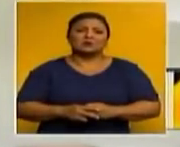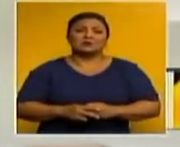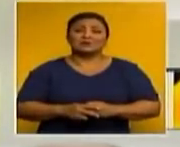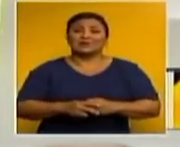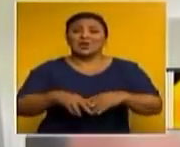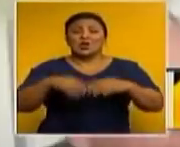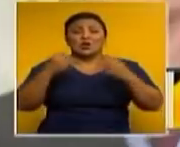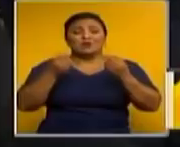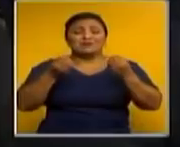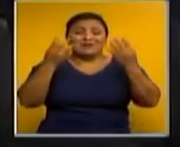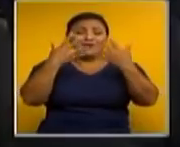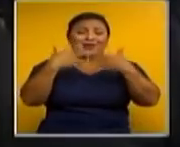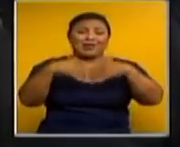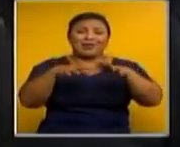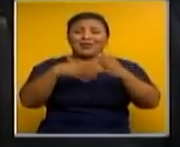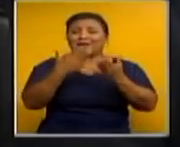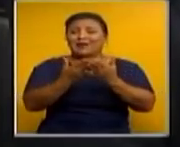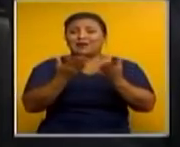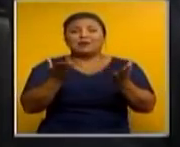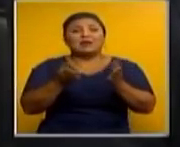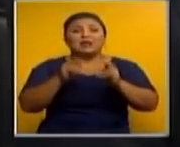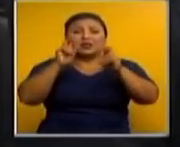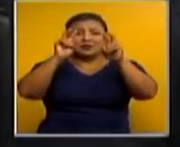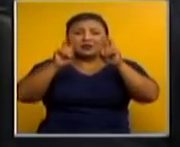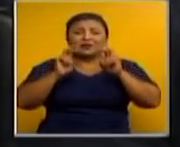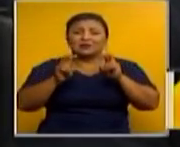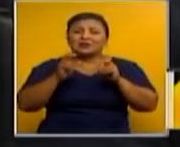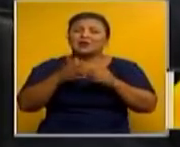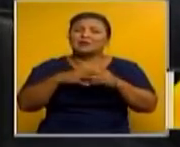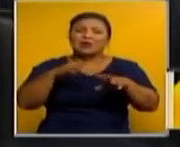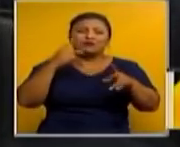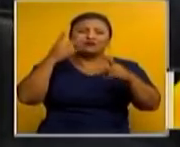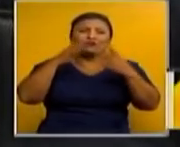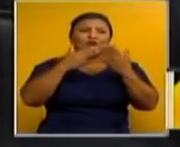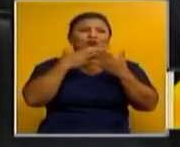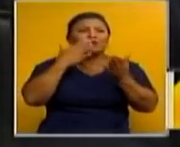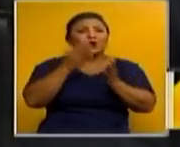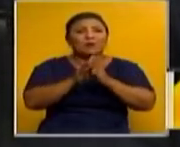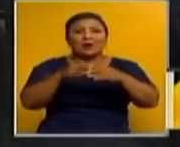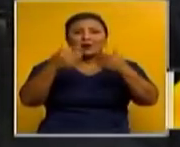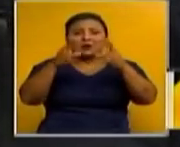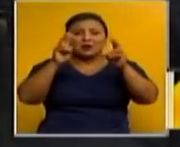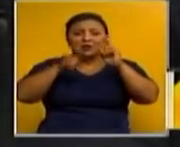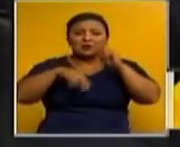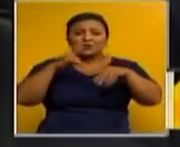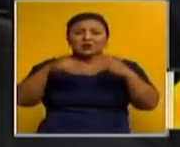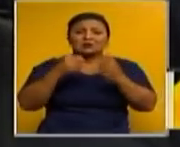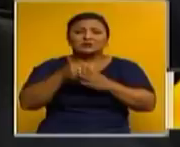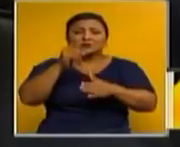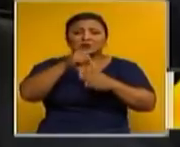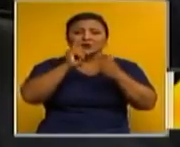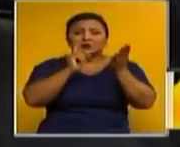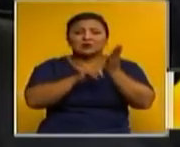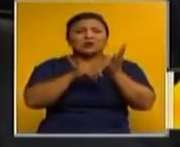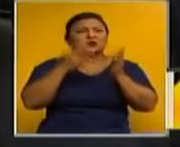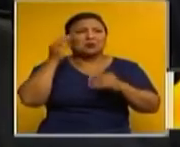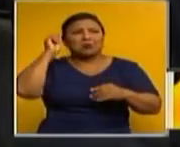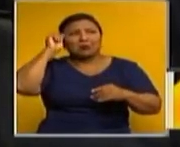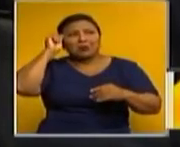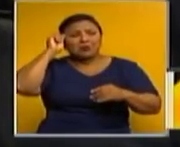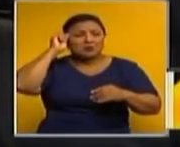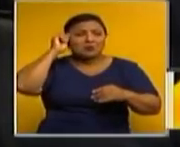Quiebra medios públicos. Respecto al tema de medios públicos, está abierta una investigación, se presentó una denuncia, si mal no